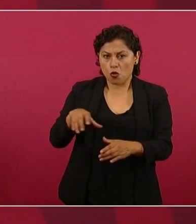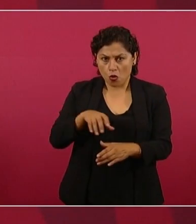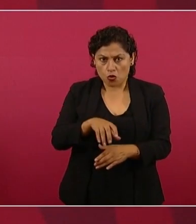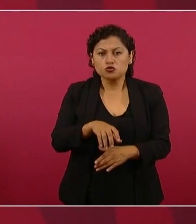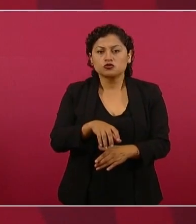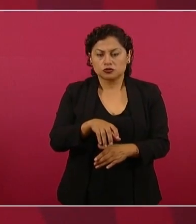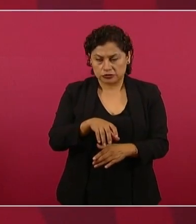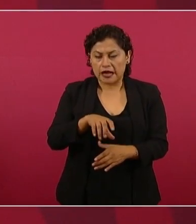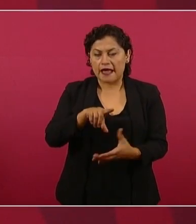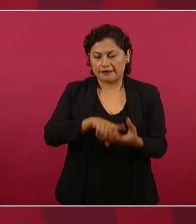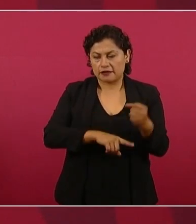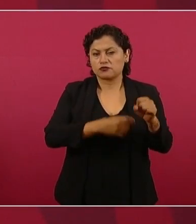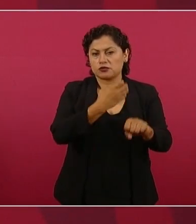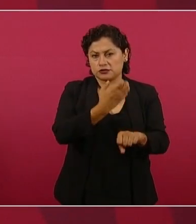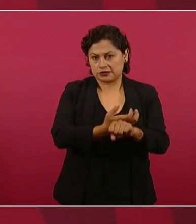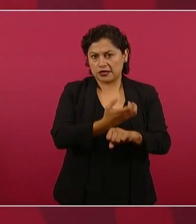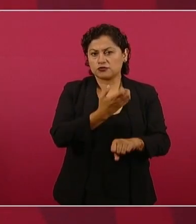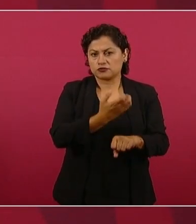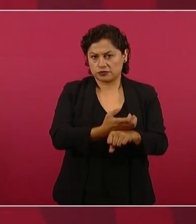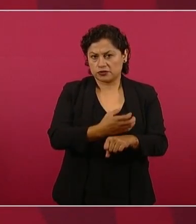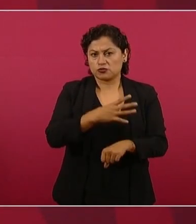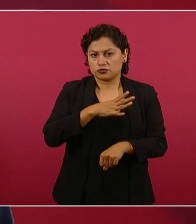en Estados Unidos como en todos los países,